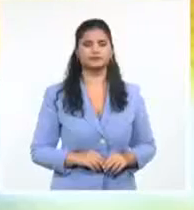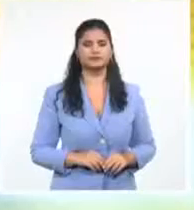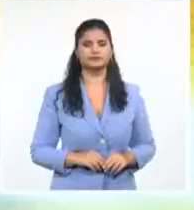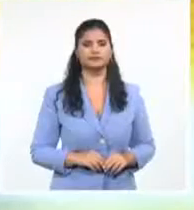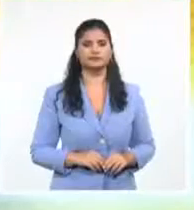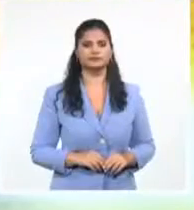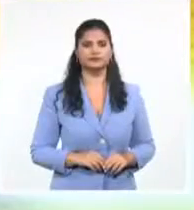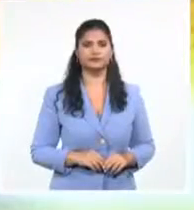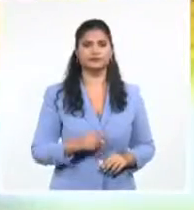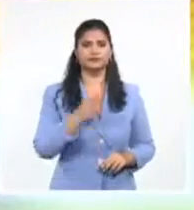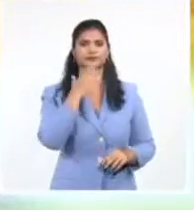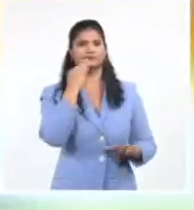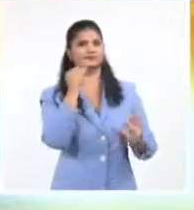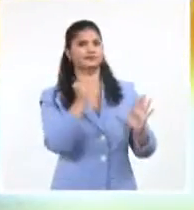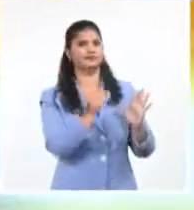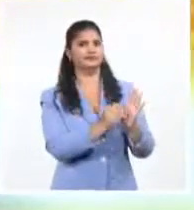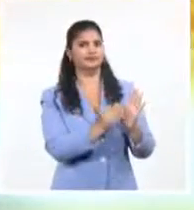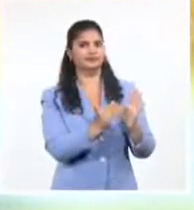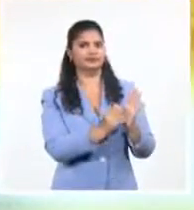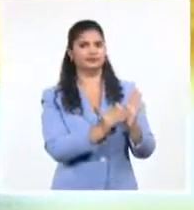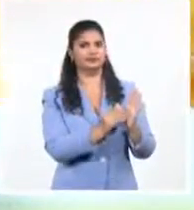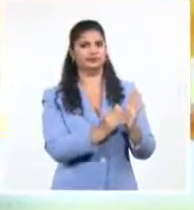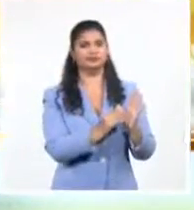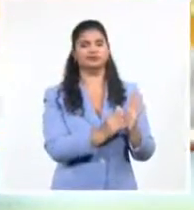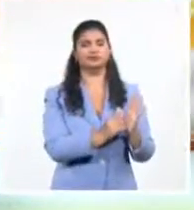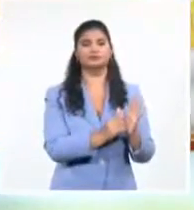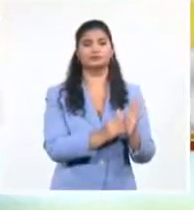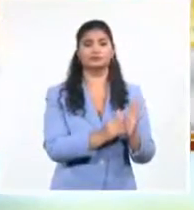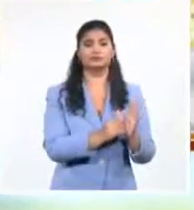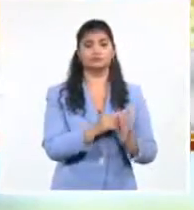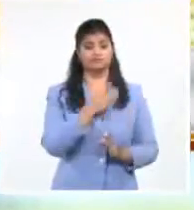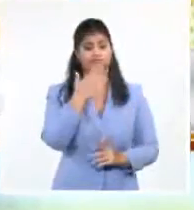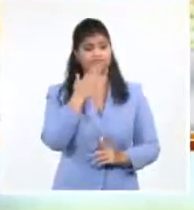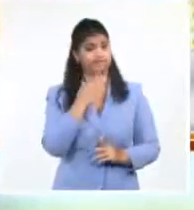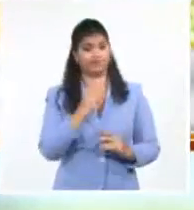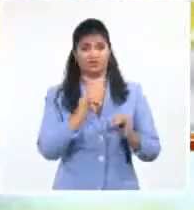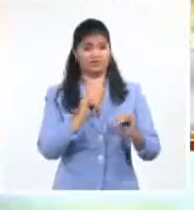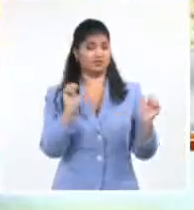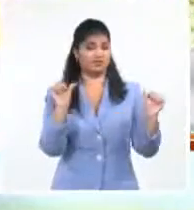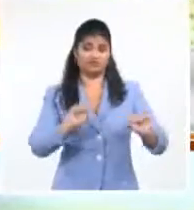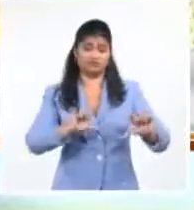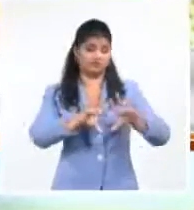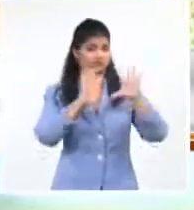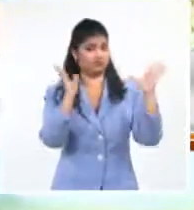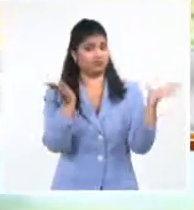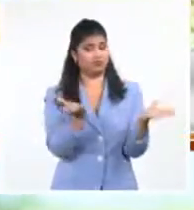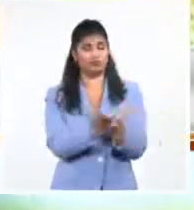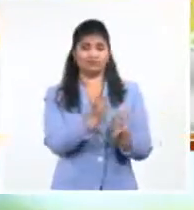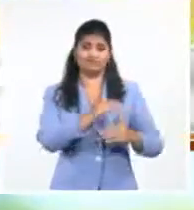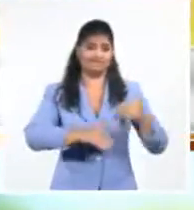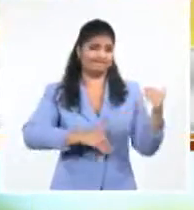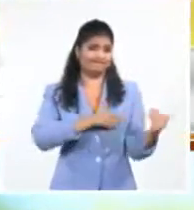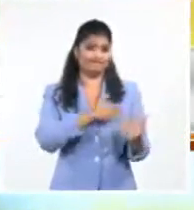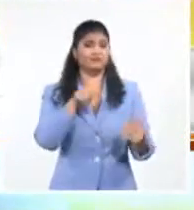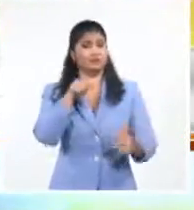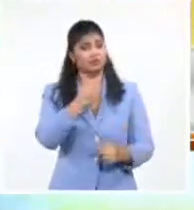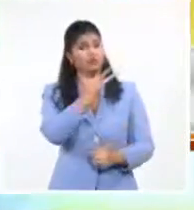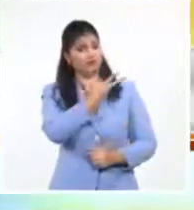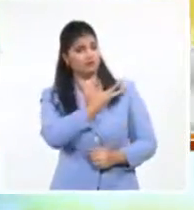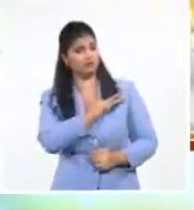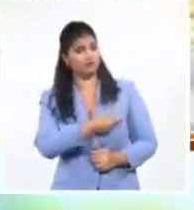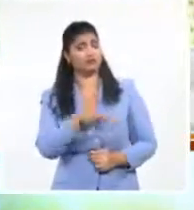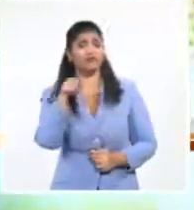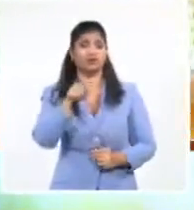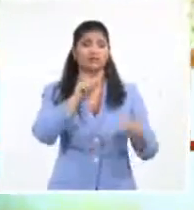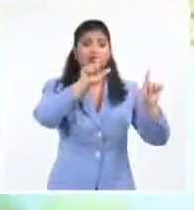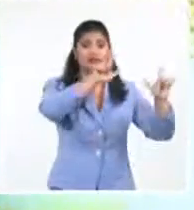Buenas tardes. Aunque no siempre tenemos noticias tan halagüeñas del mundo, siempre tan convulso, la agenda informativa de hoy está marcada por